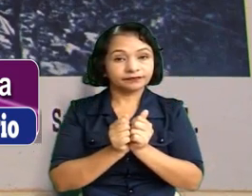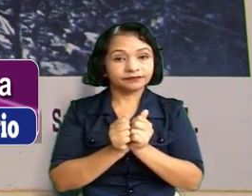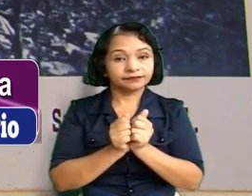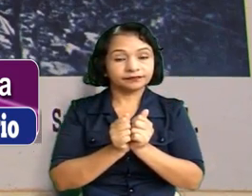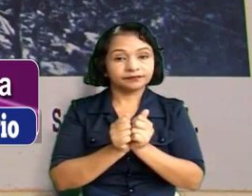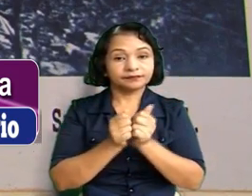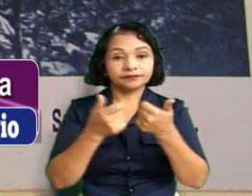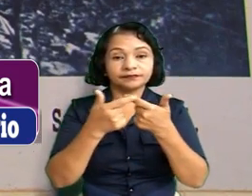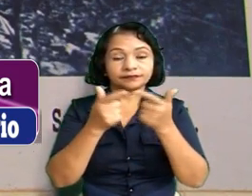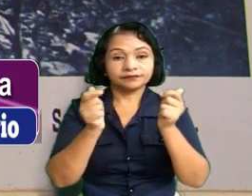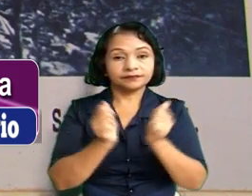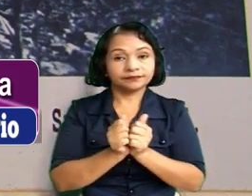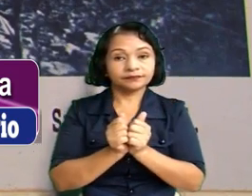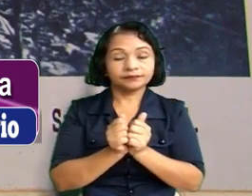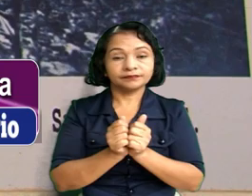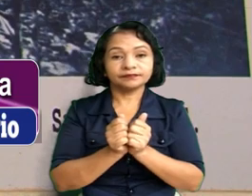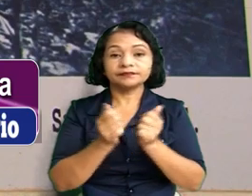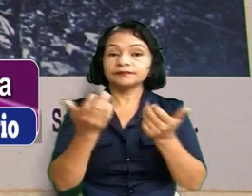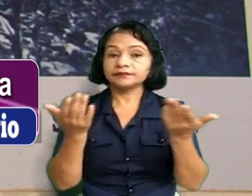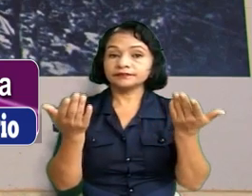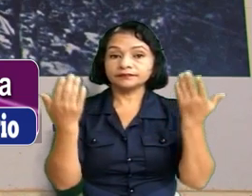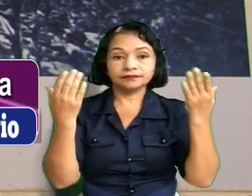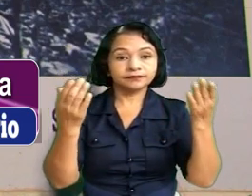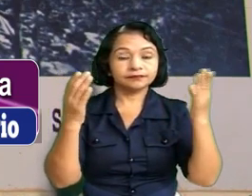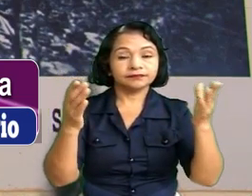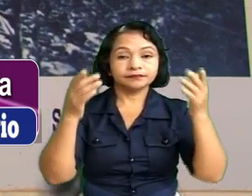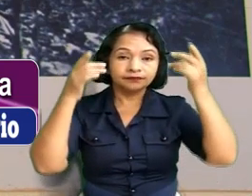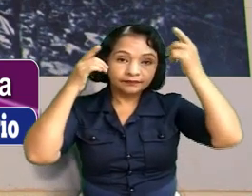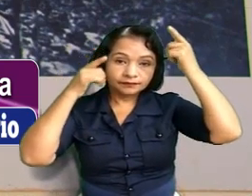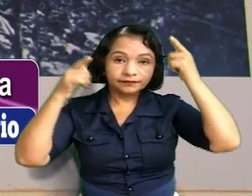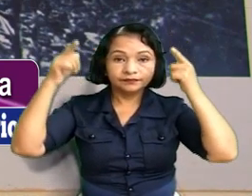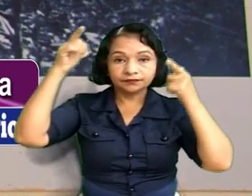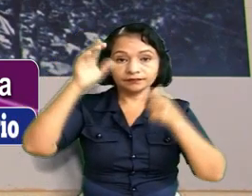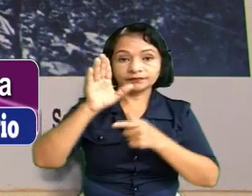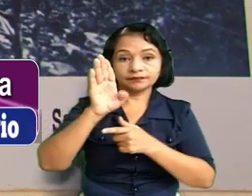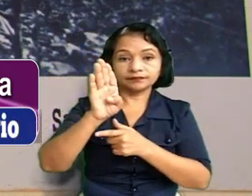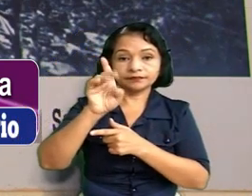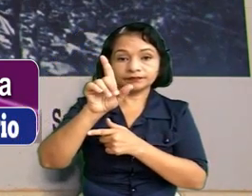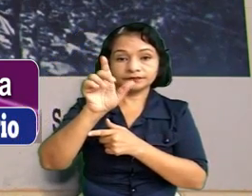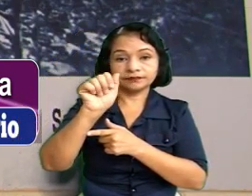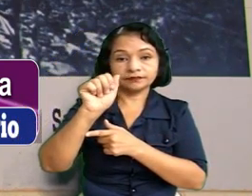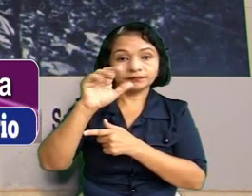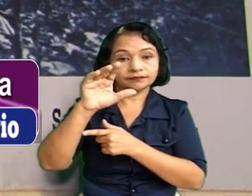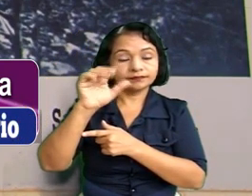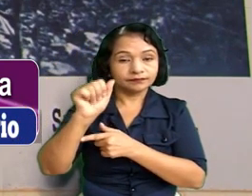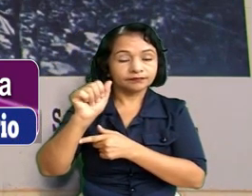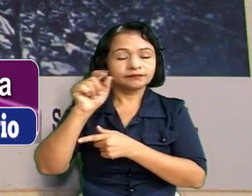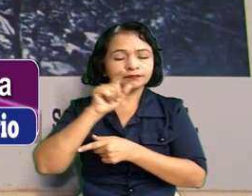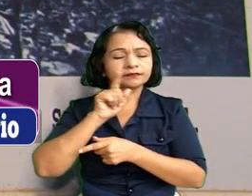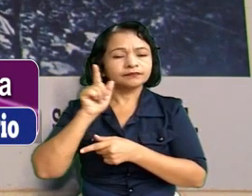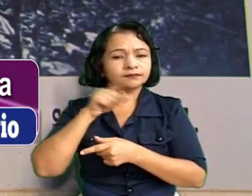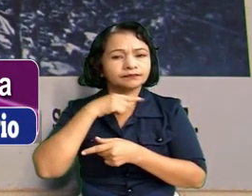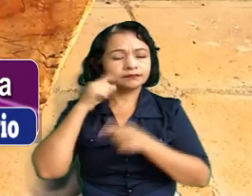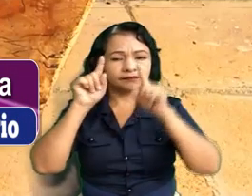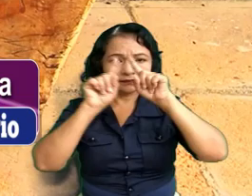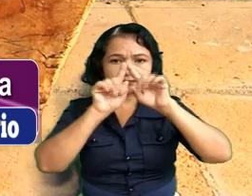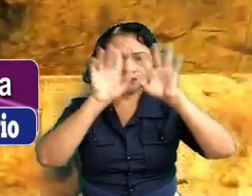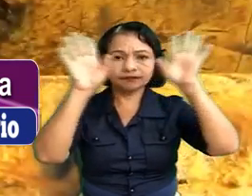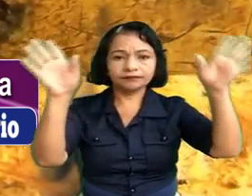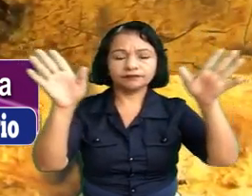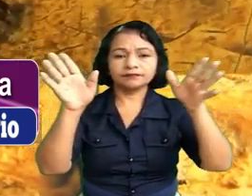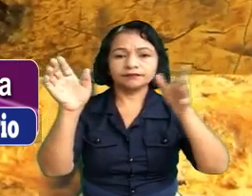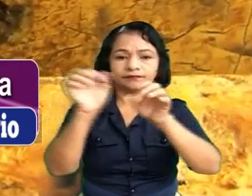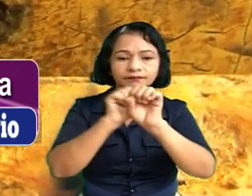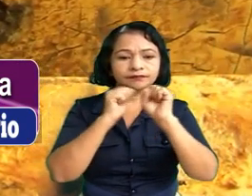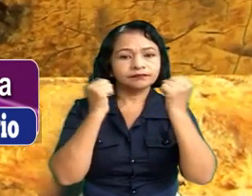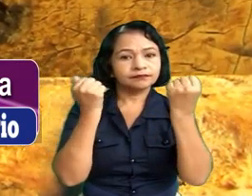la colectividad, porque es algo que el general Sandino y Blanquita tenían claro, que era la conciencia colectiva, la